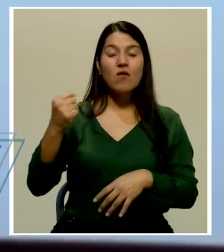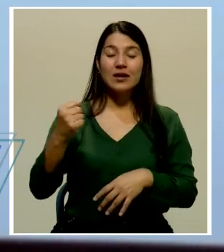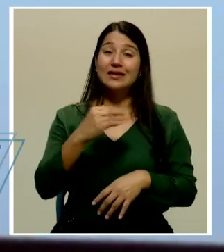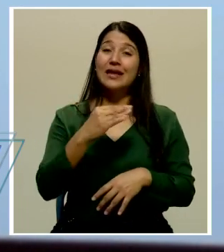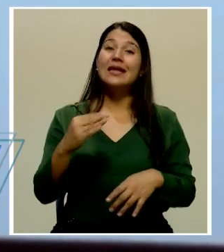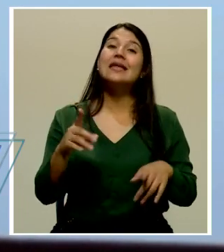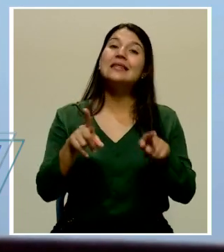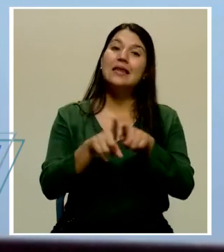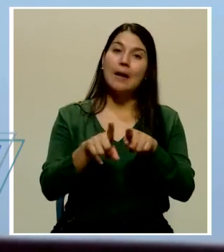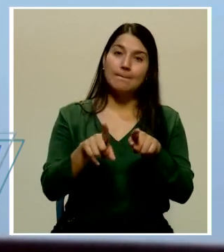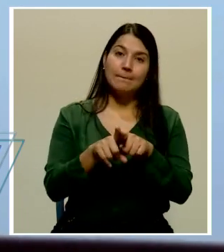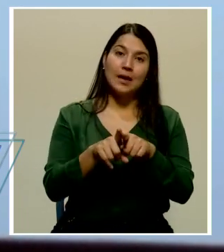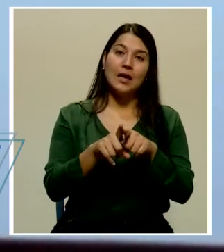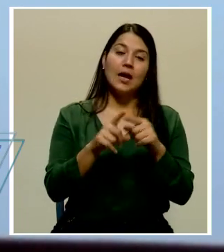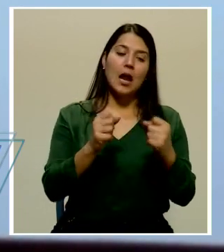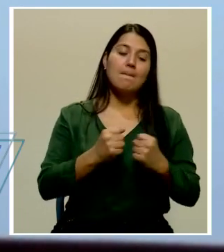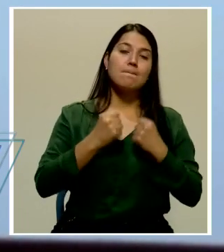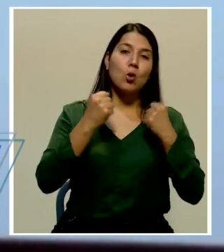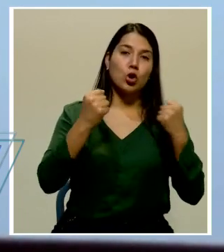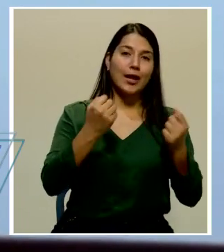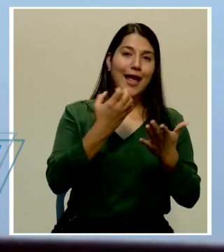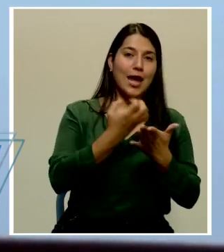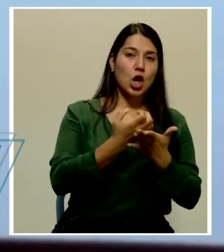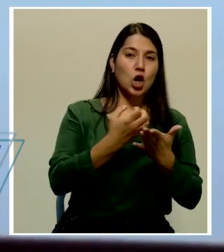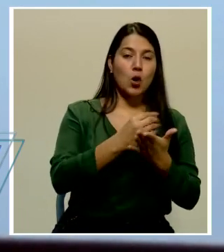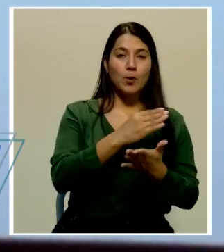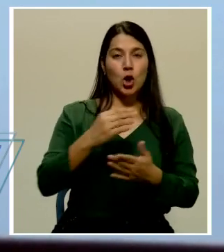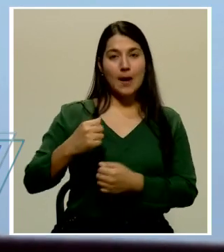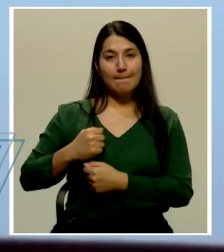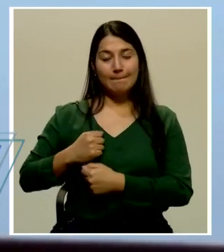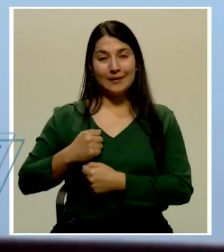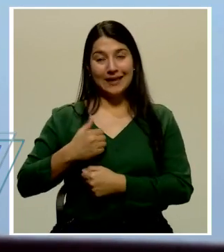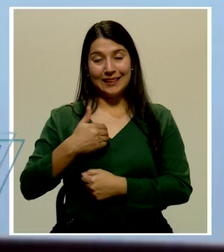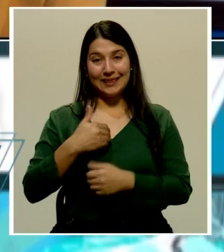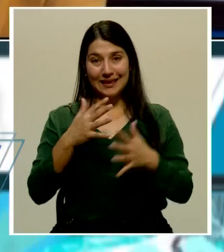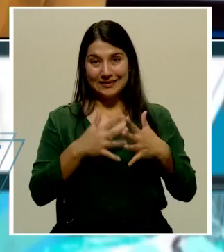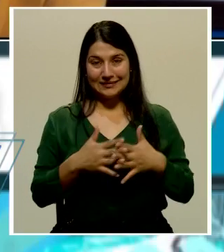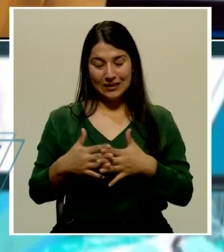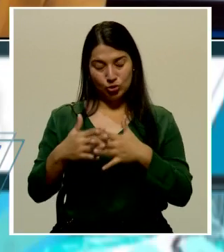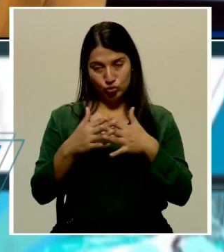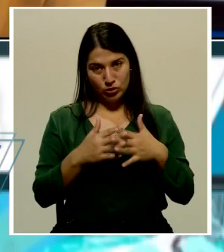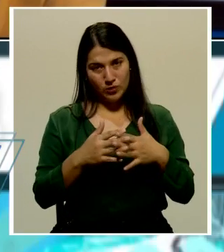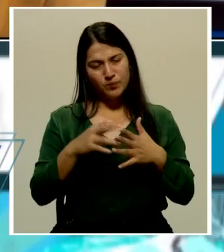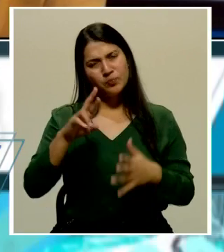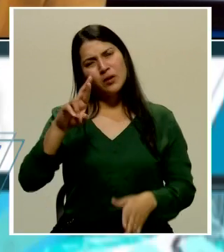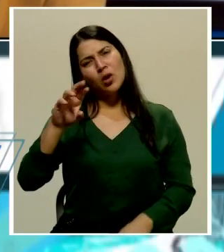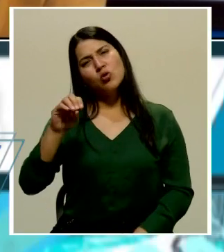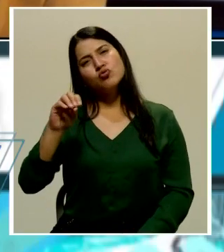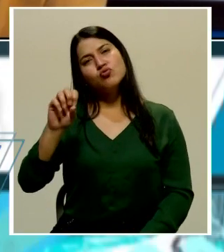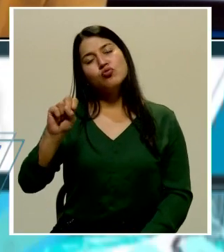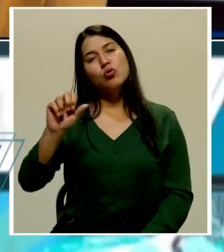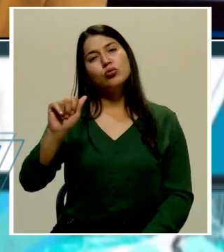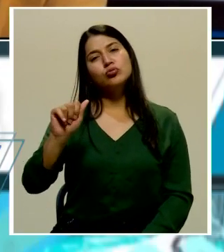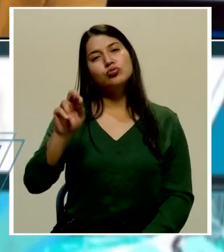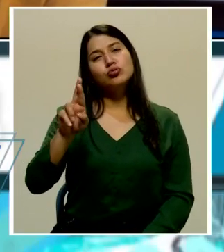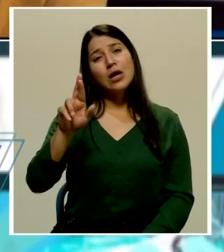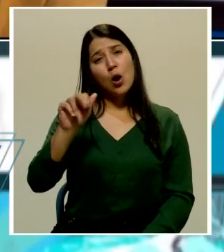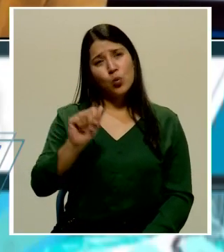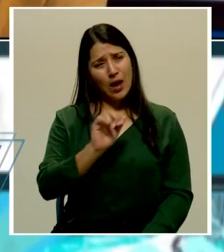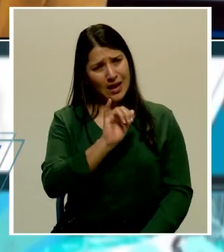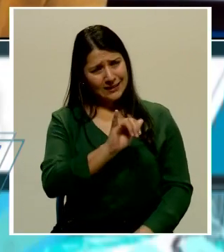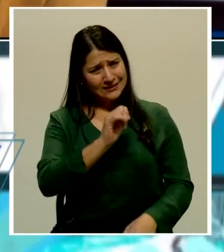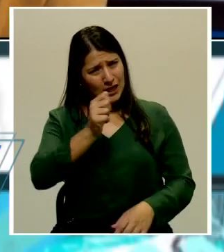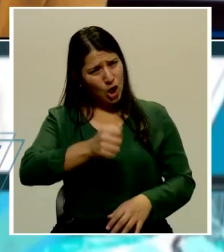y militar que tiene Estados Unidos. Doña Rosaura, esta Corte Penal Internacional, como usted bien